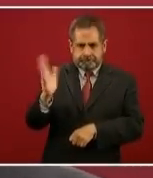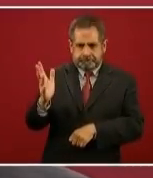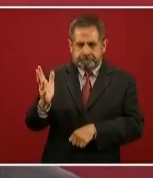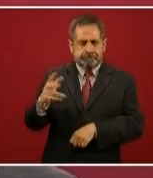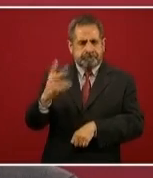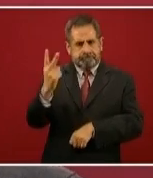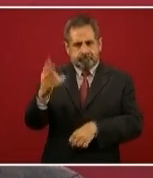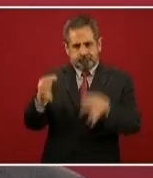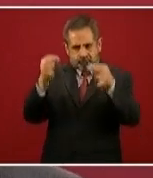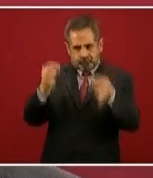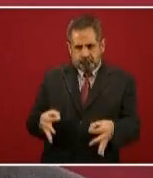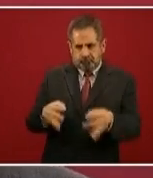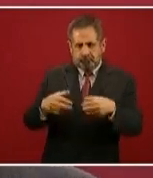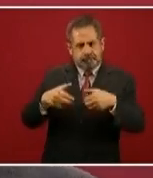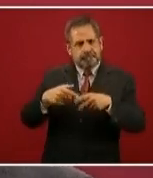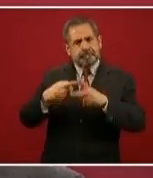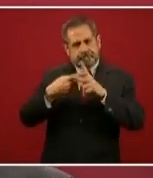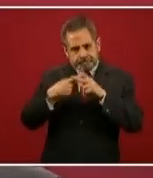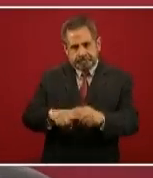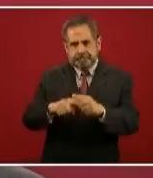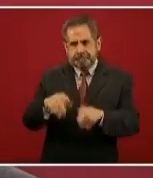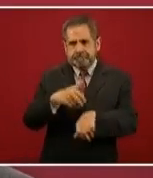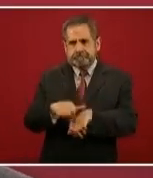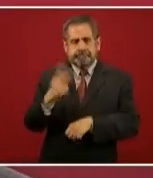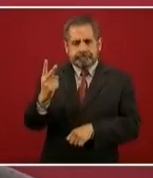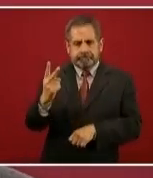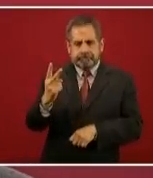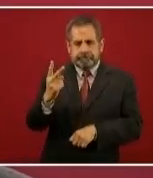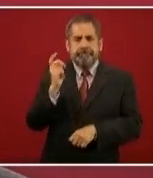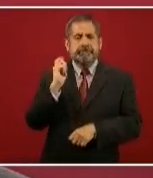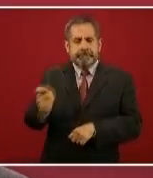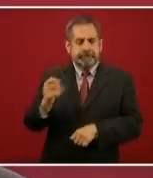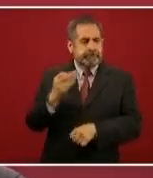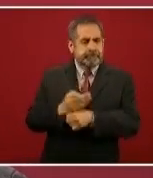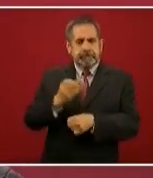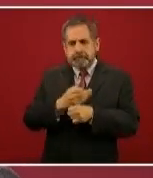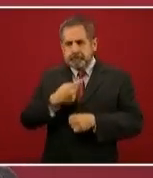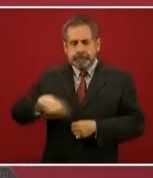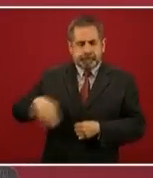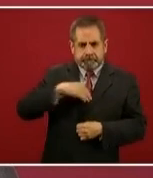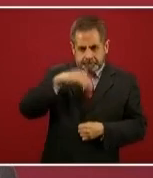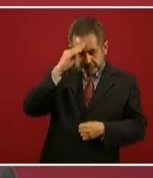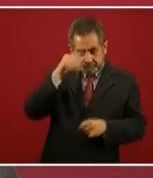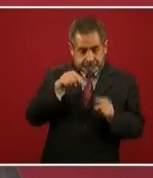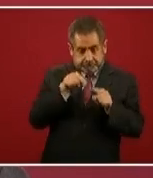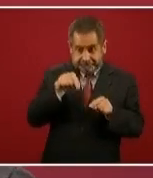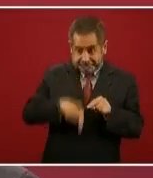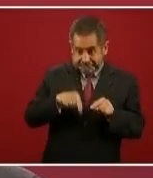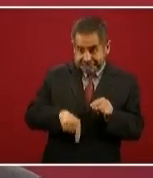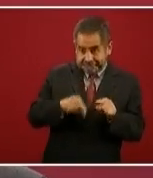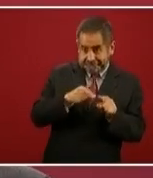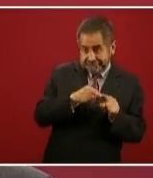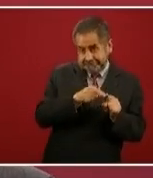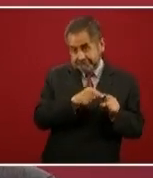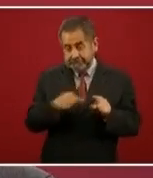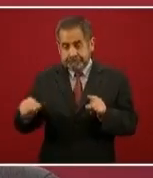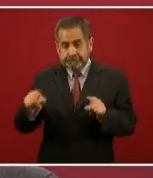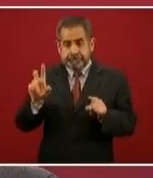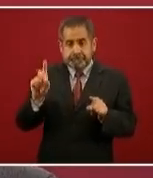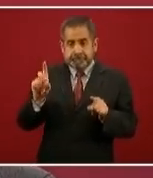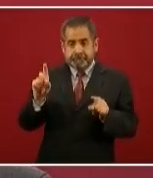2 lo que nos permite es trazar el horizonte para los siguientes 30 a 40 días, en